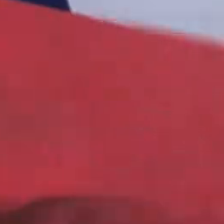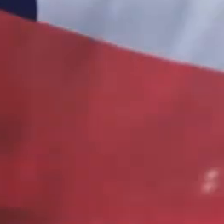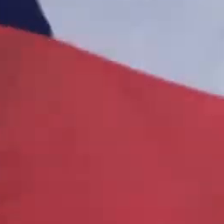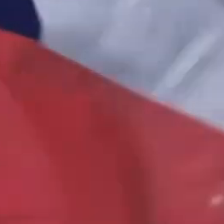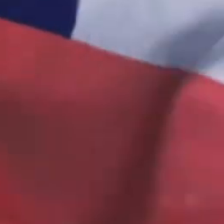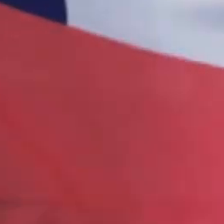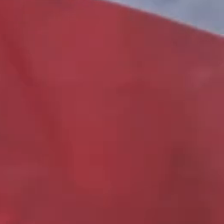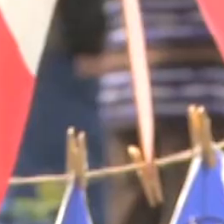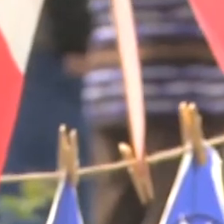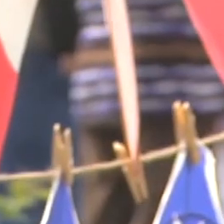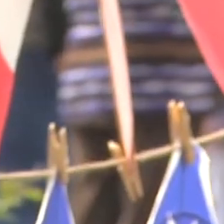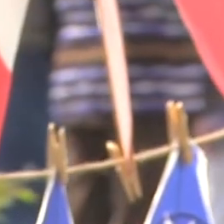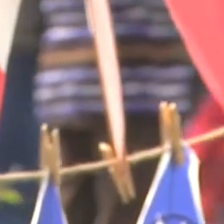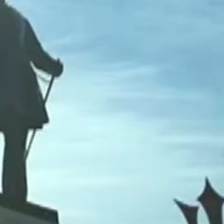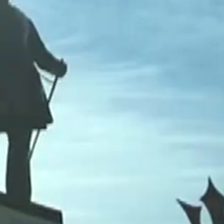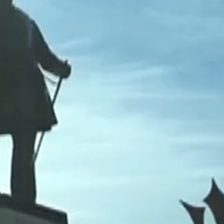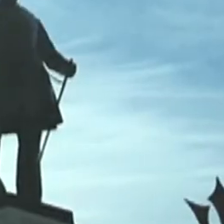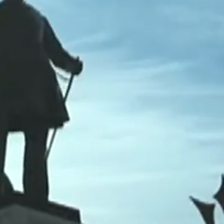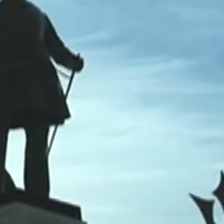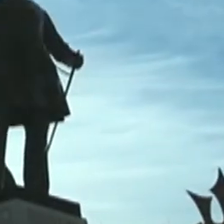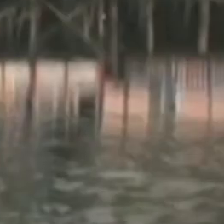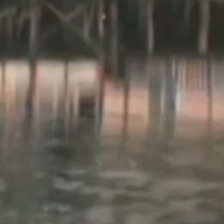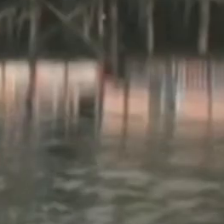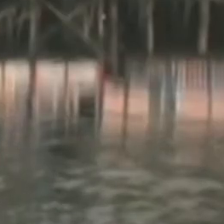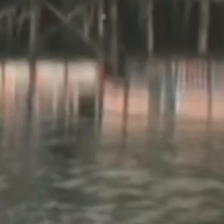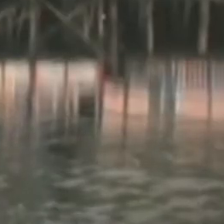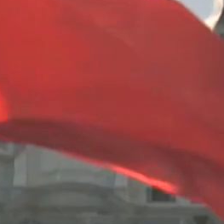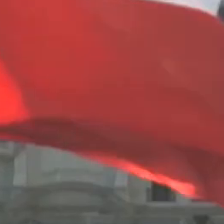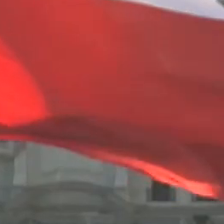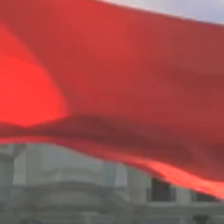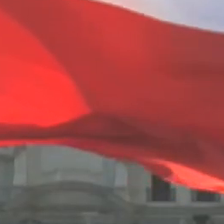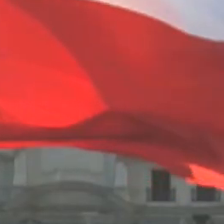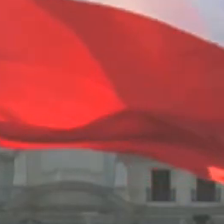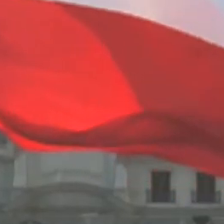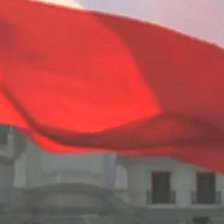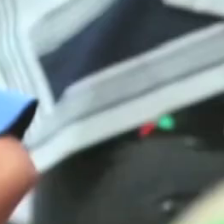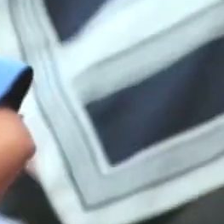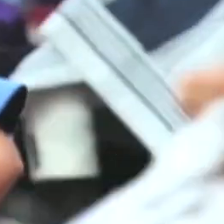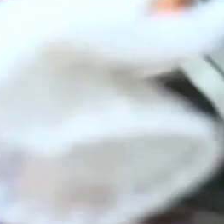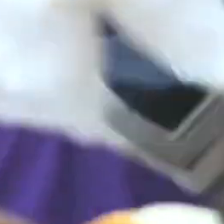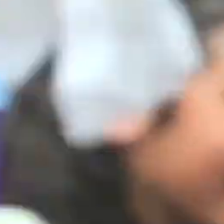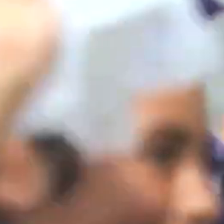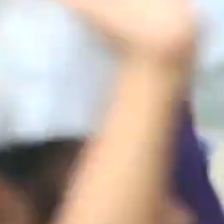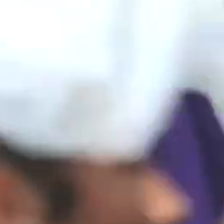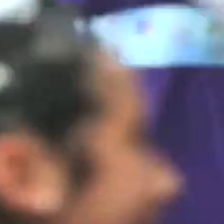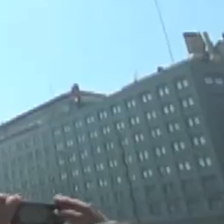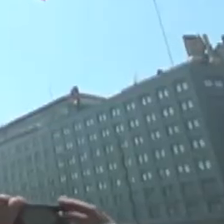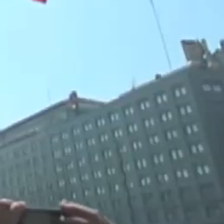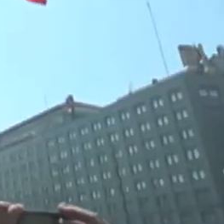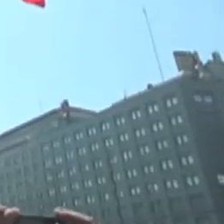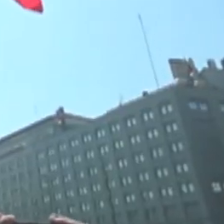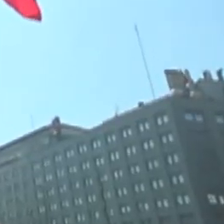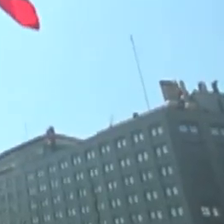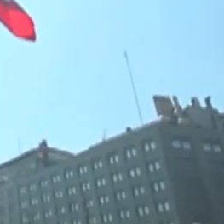transmitió el gobierno de chile agradecemos los canales de televisión y radioemisoras